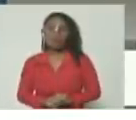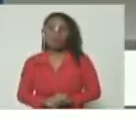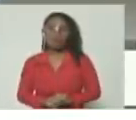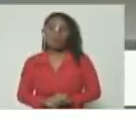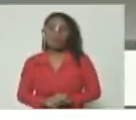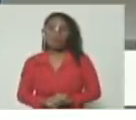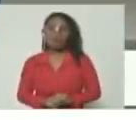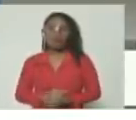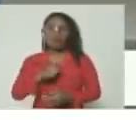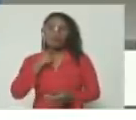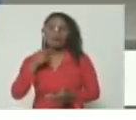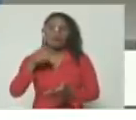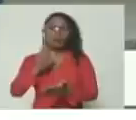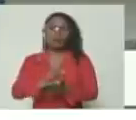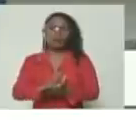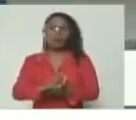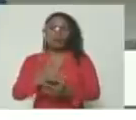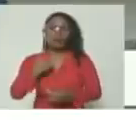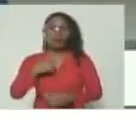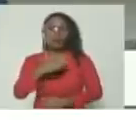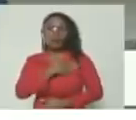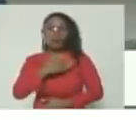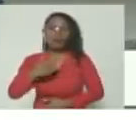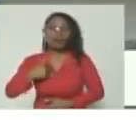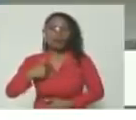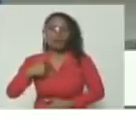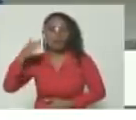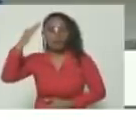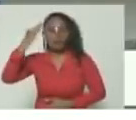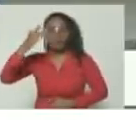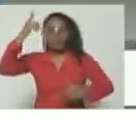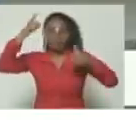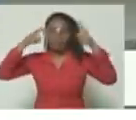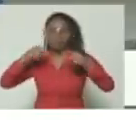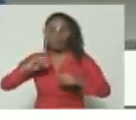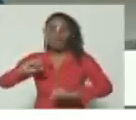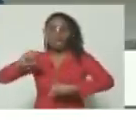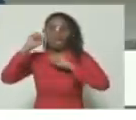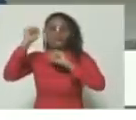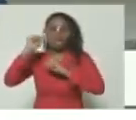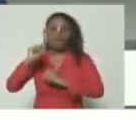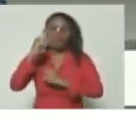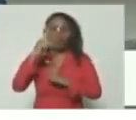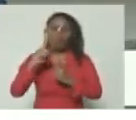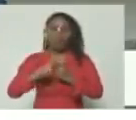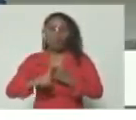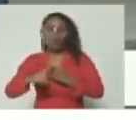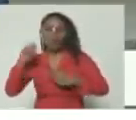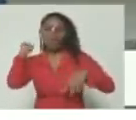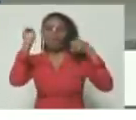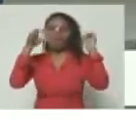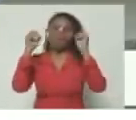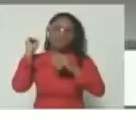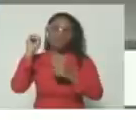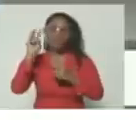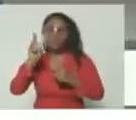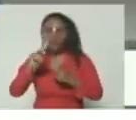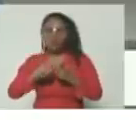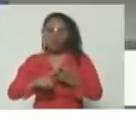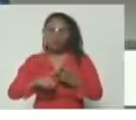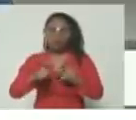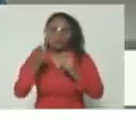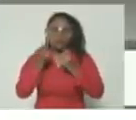esta vida nuestro querido comandante Hugo Chávez, Guarimba 1, Guarimba 2, después del intento